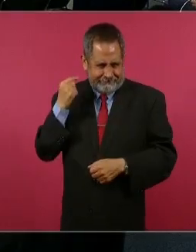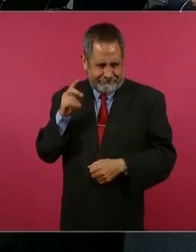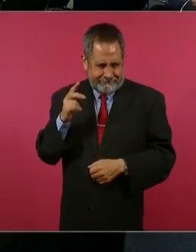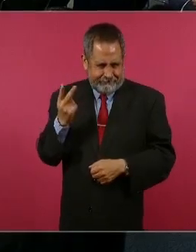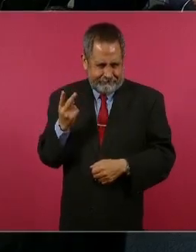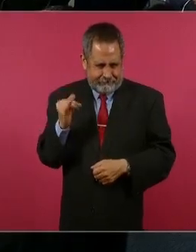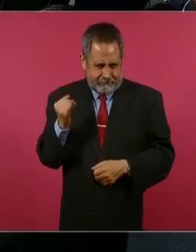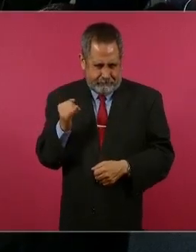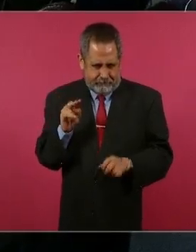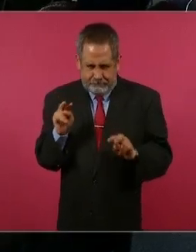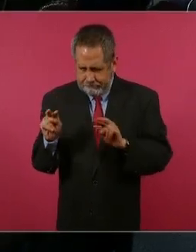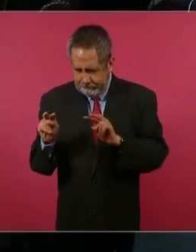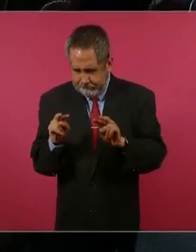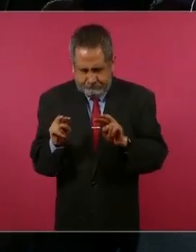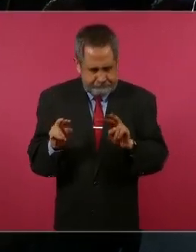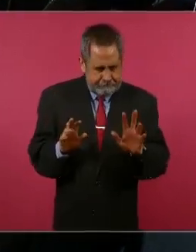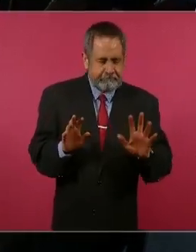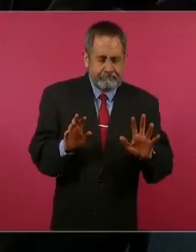la